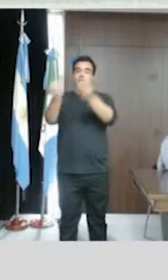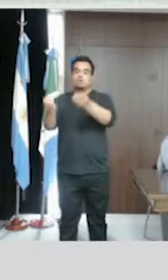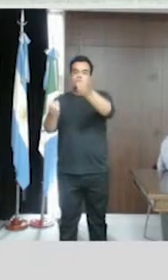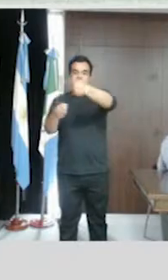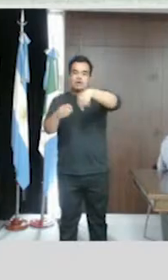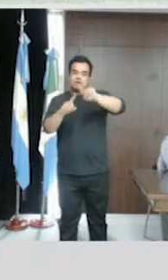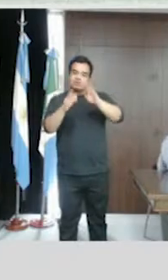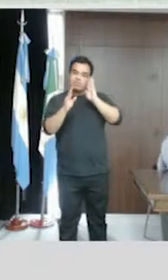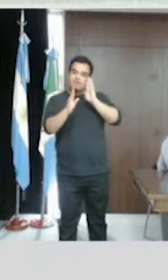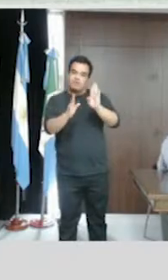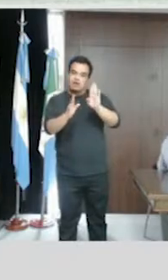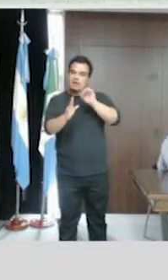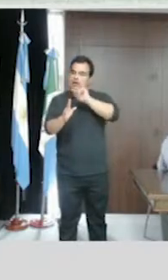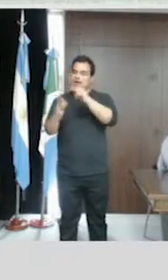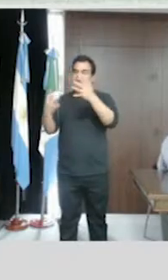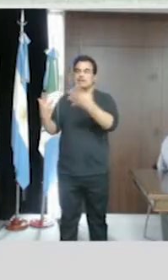atravesando ese fin de vida.